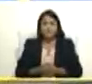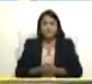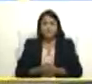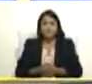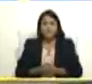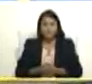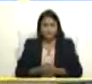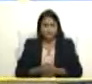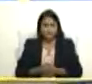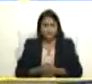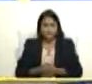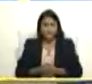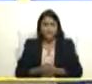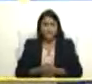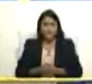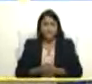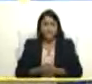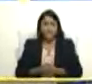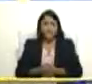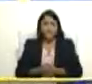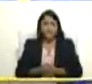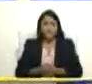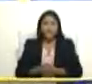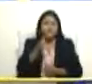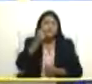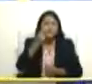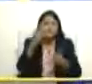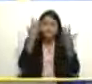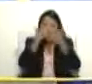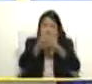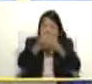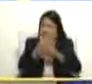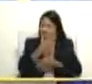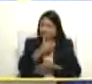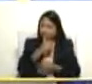Que no les quede duda, a nadie le quede duda,